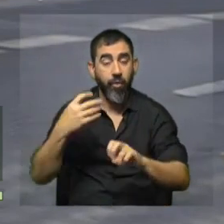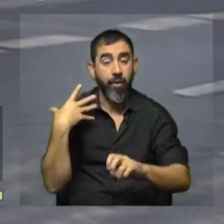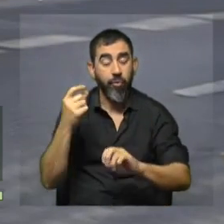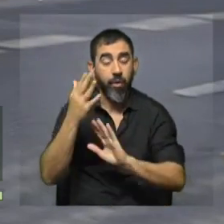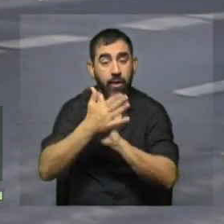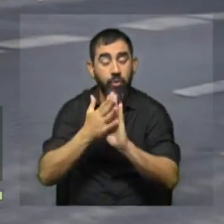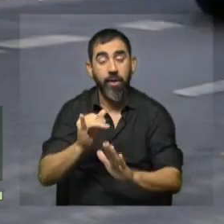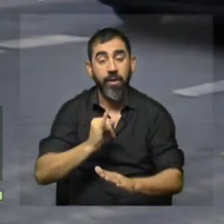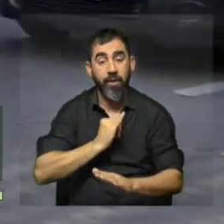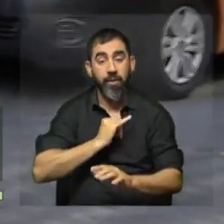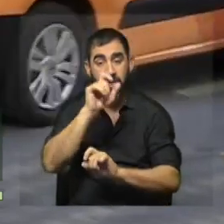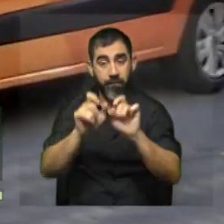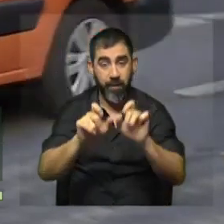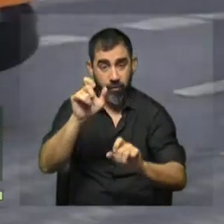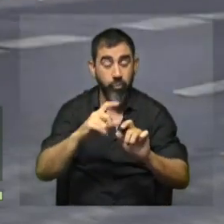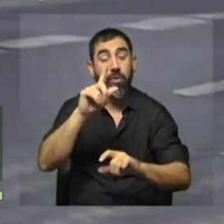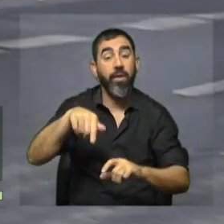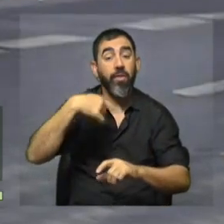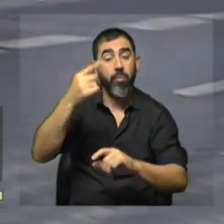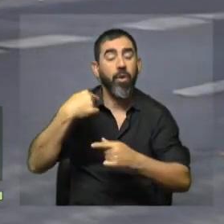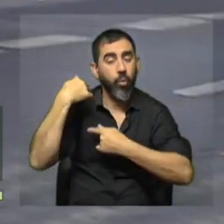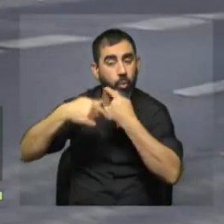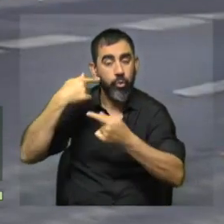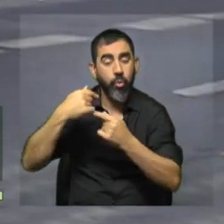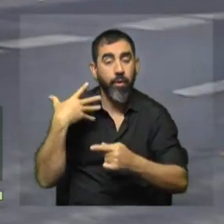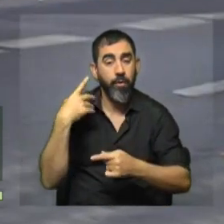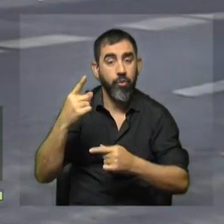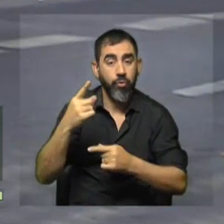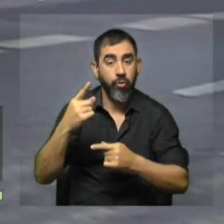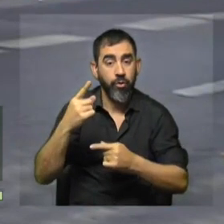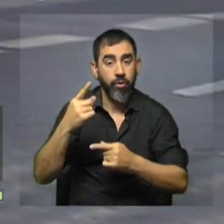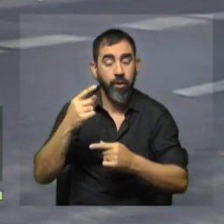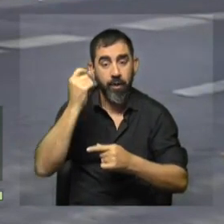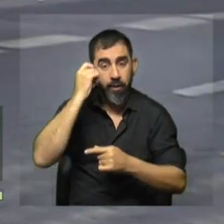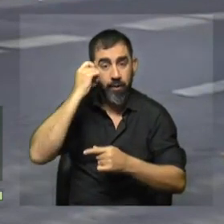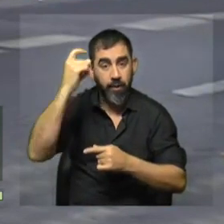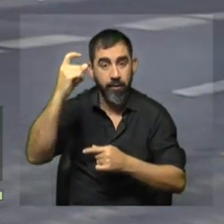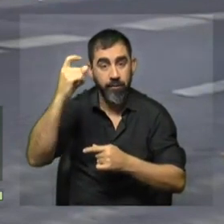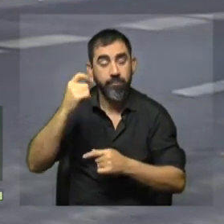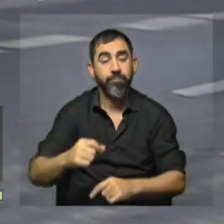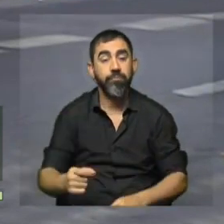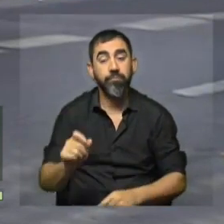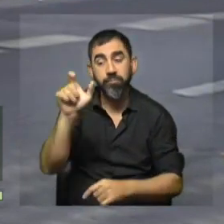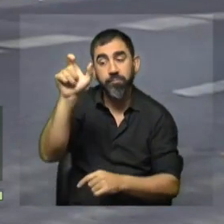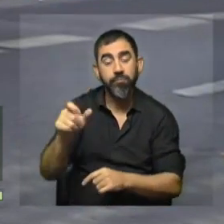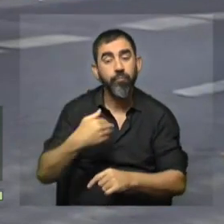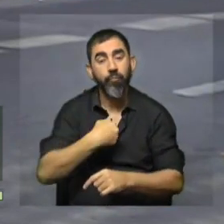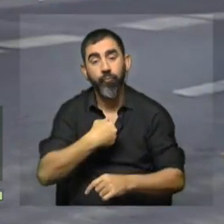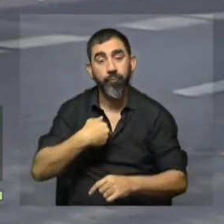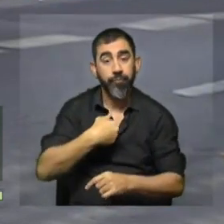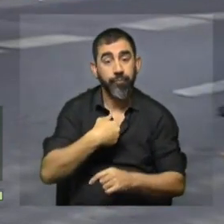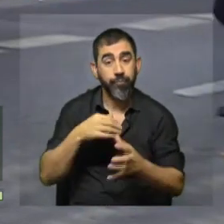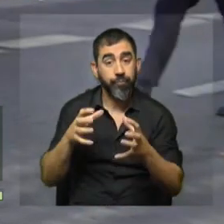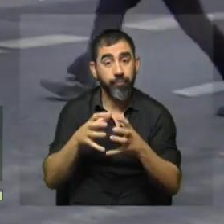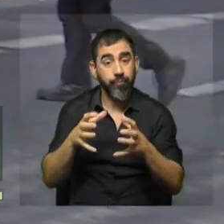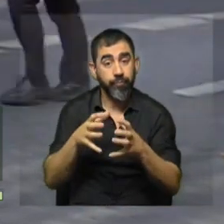de Identificación Civil y que después fue continuada por la Dirección Nacional de Inteligencia. La participación de Astesiano en esta